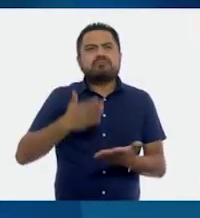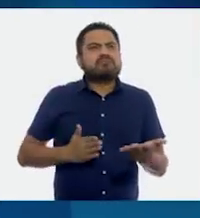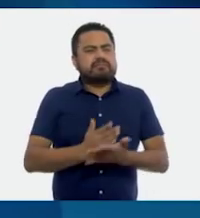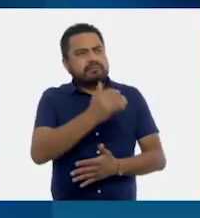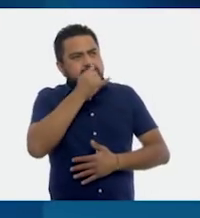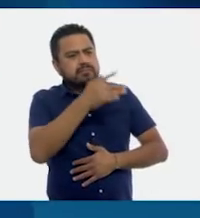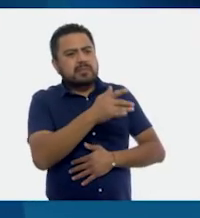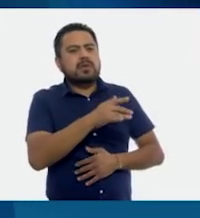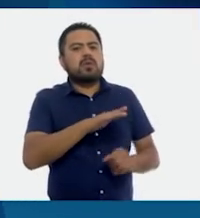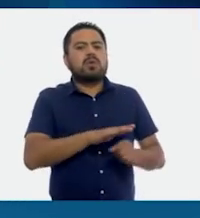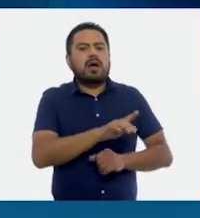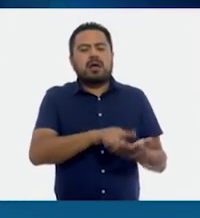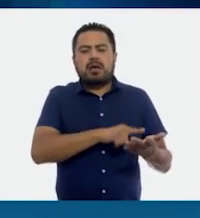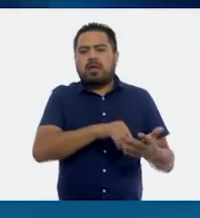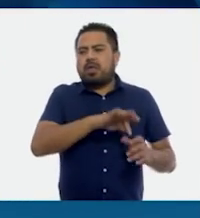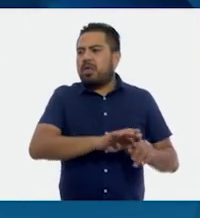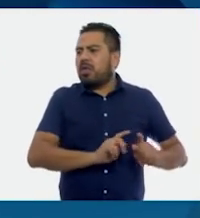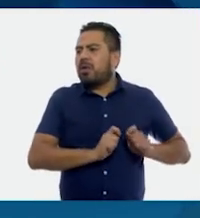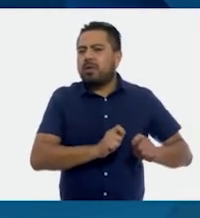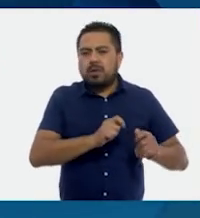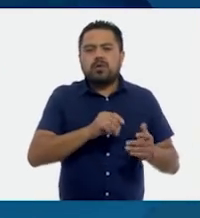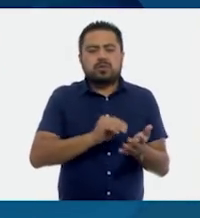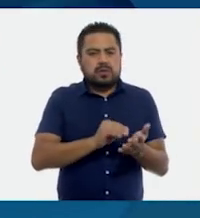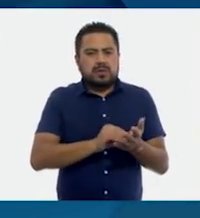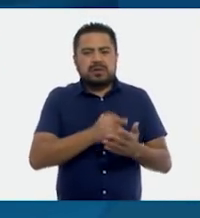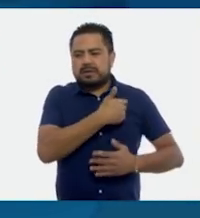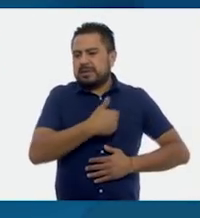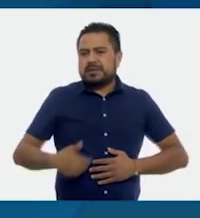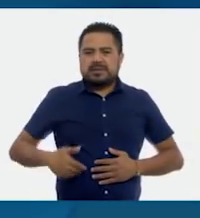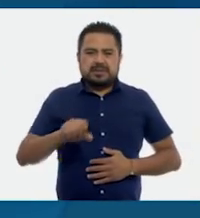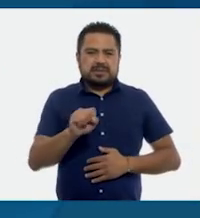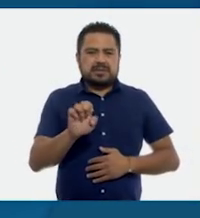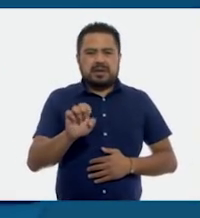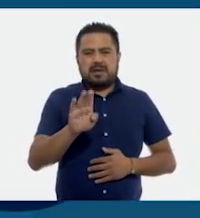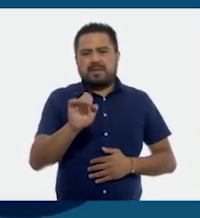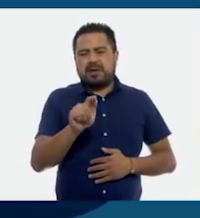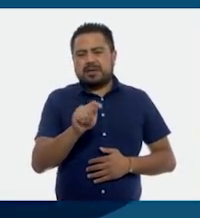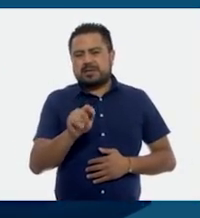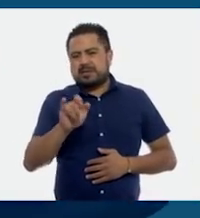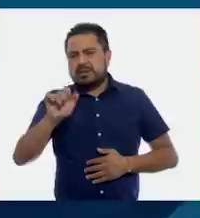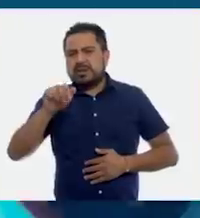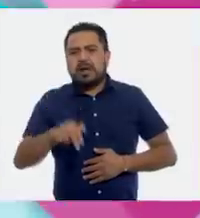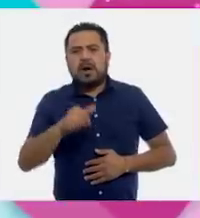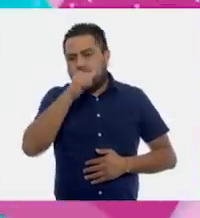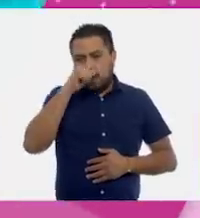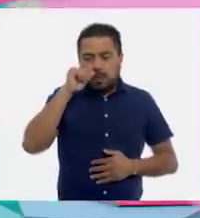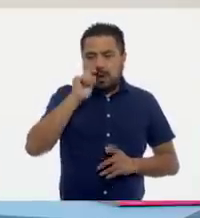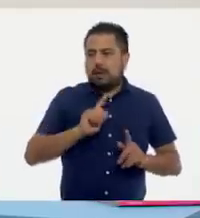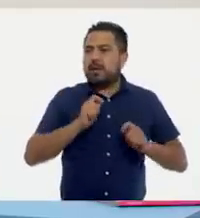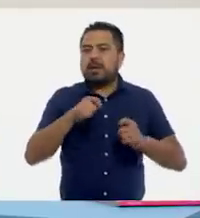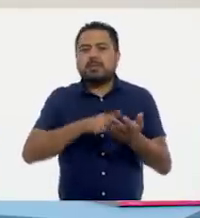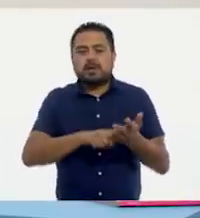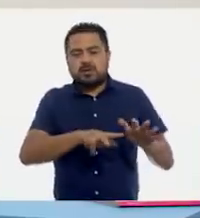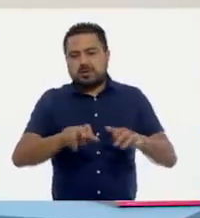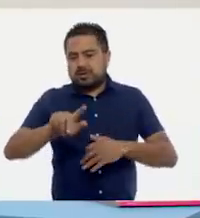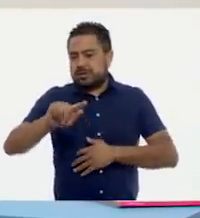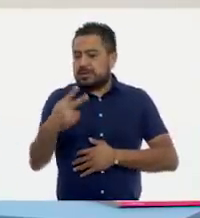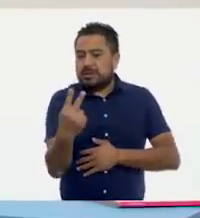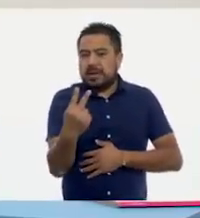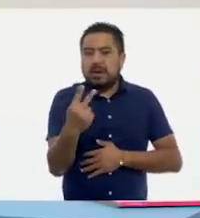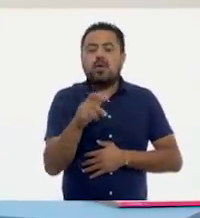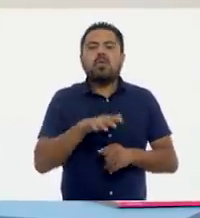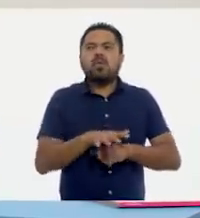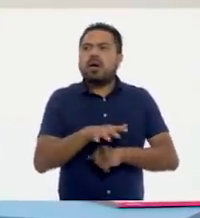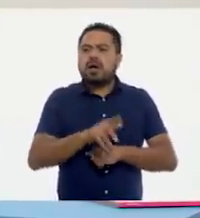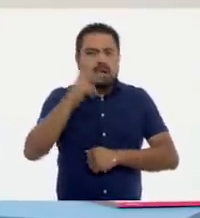de las aspiraciones reeleccionistas del presidente Sebastián Lerdo de Tejada, que sucedió a Benito Juárez desde 1872 y al